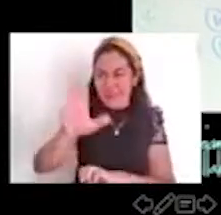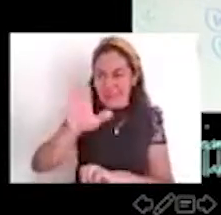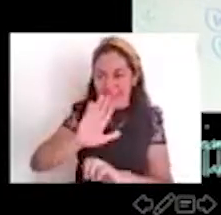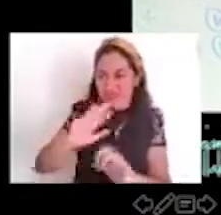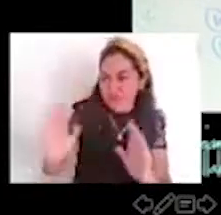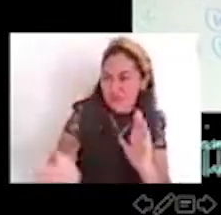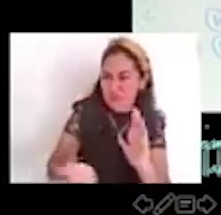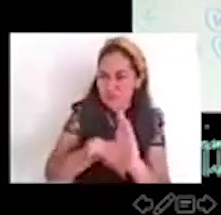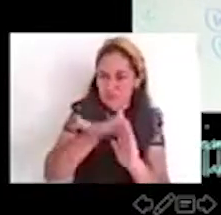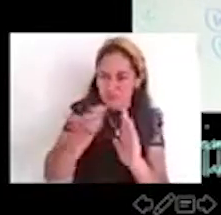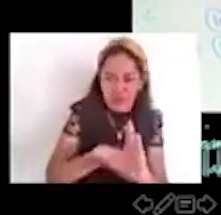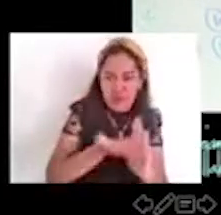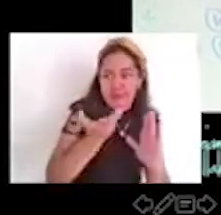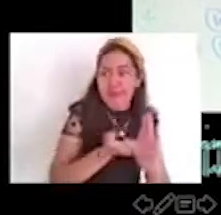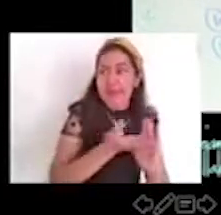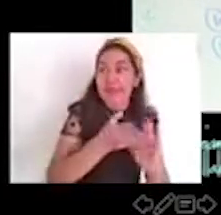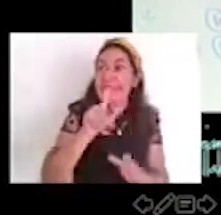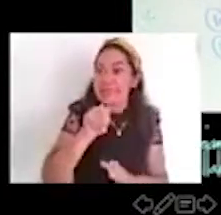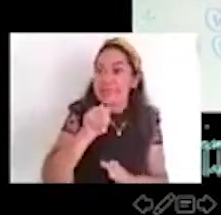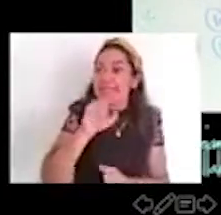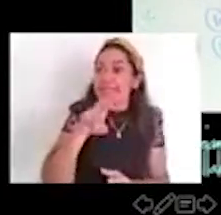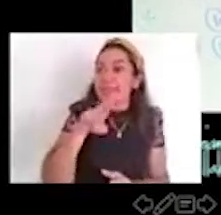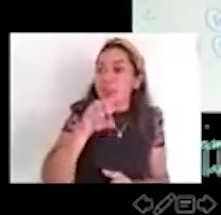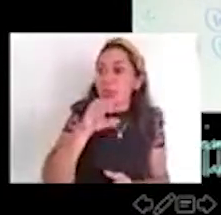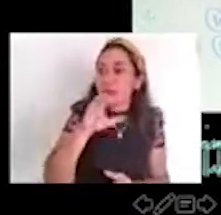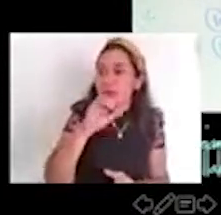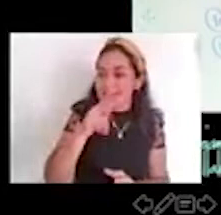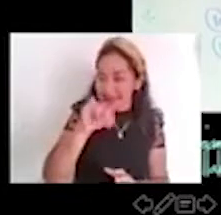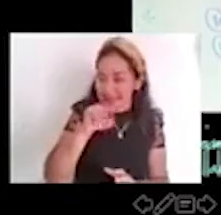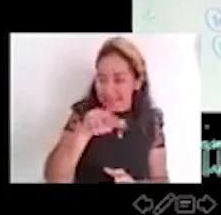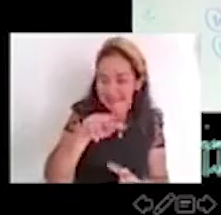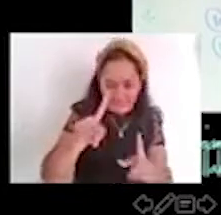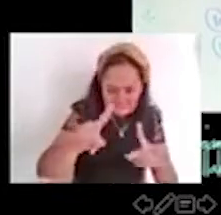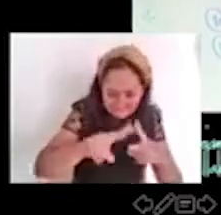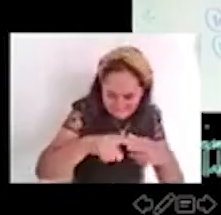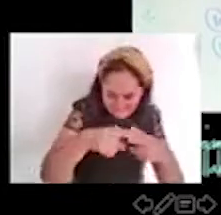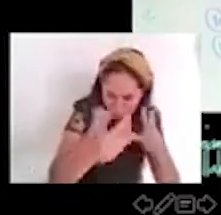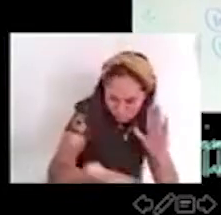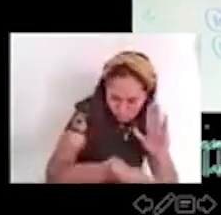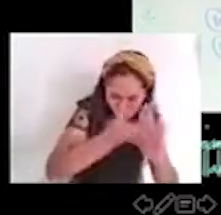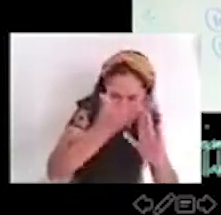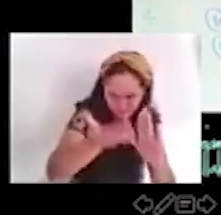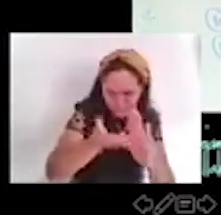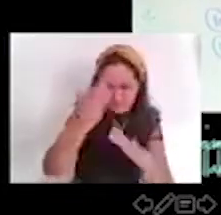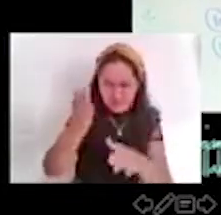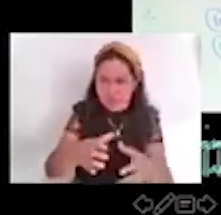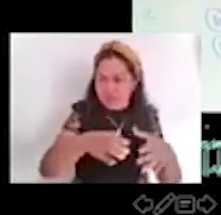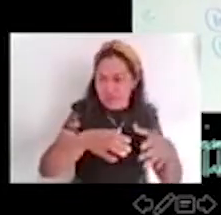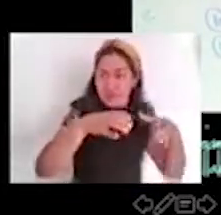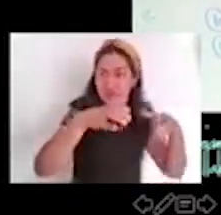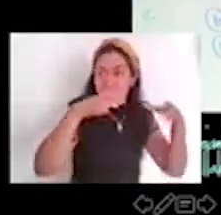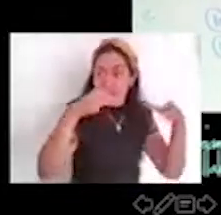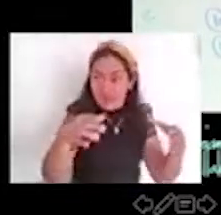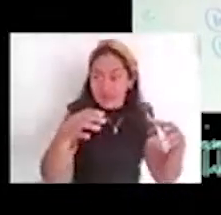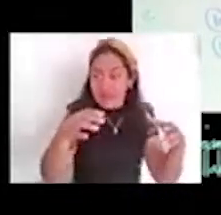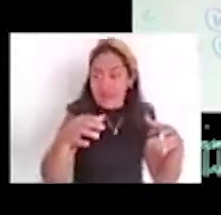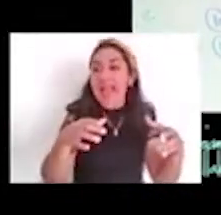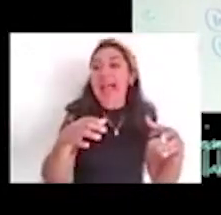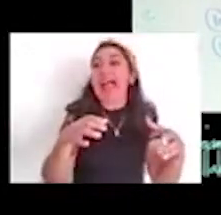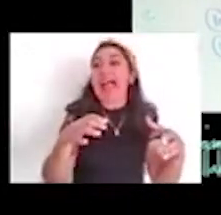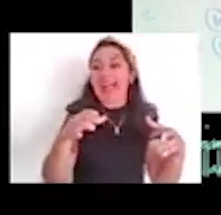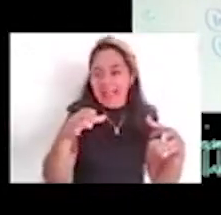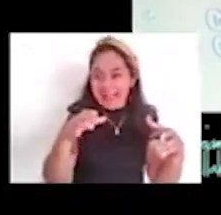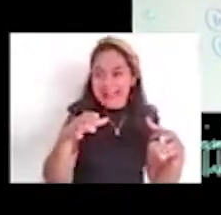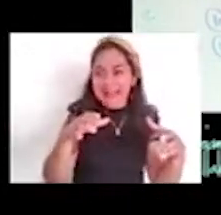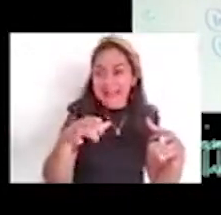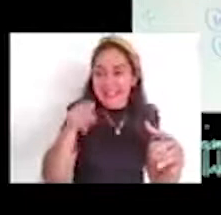de Tenochtitlan de empezar a edificar su recinto sagrado. Desde entonces, dice Carmen Aguilera, siguiendo varios